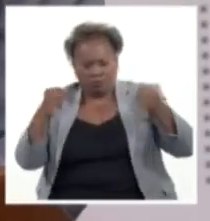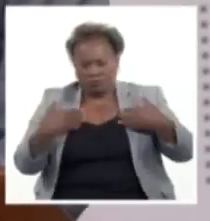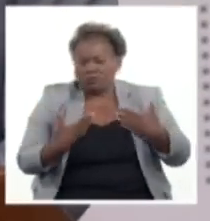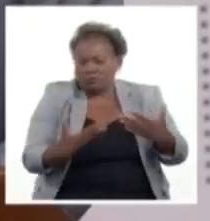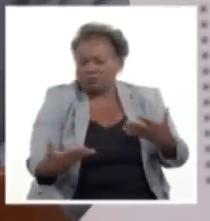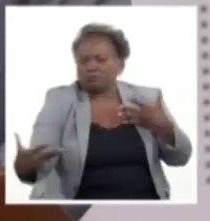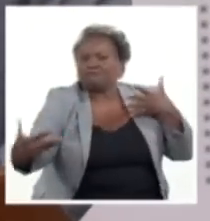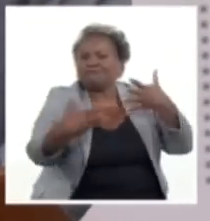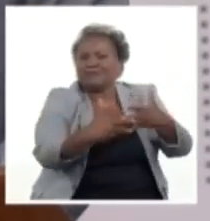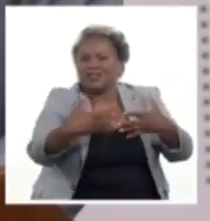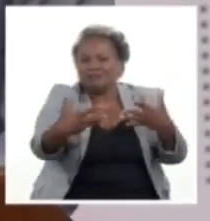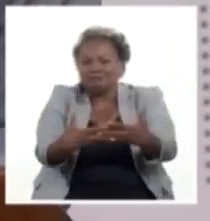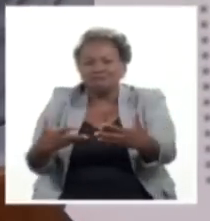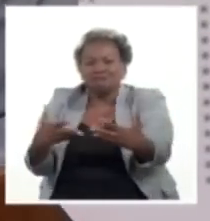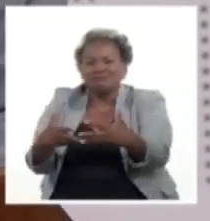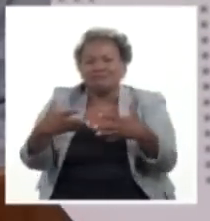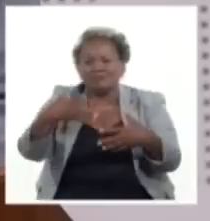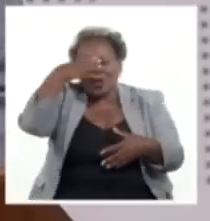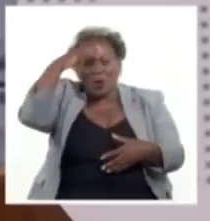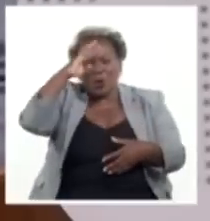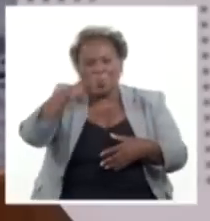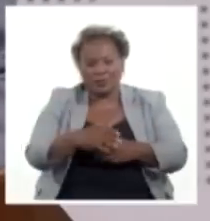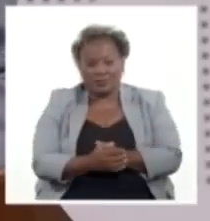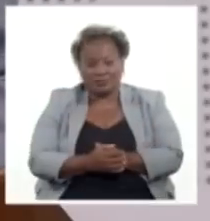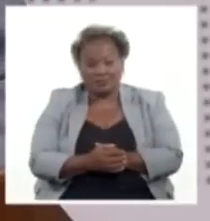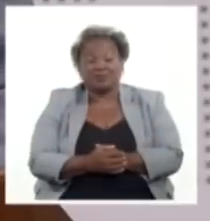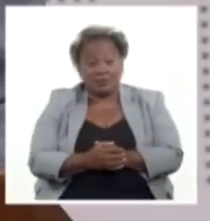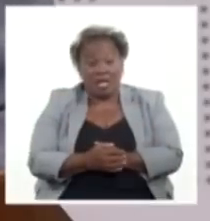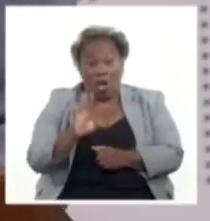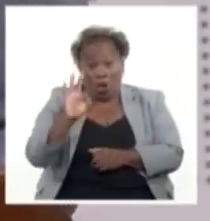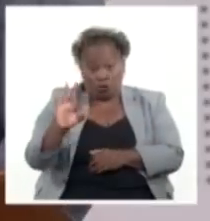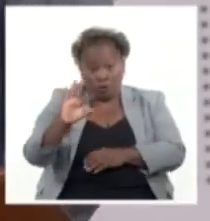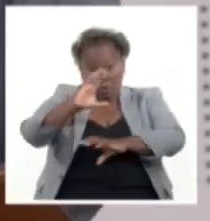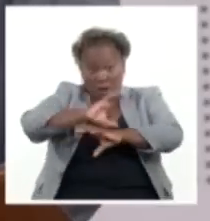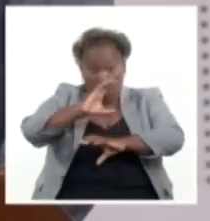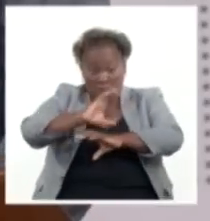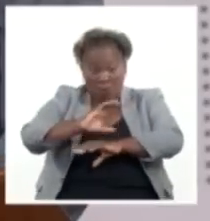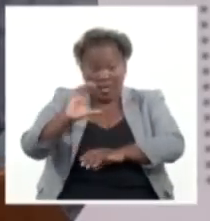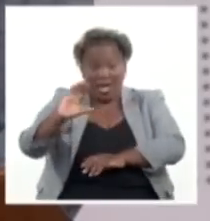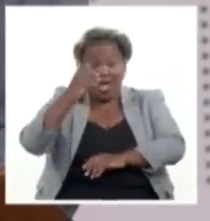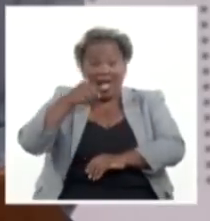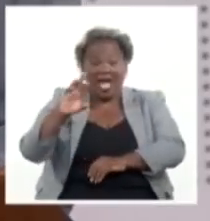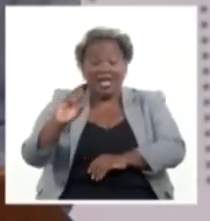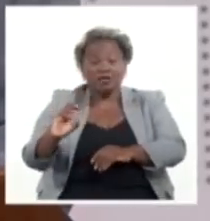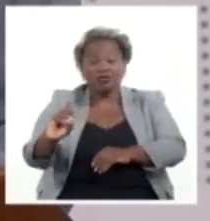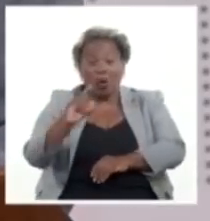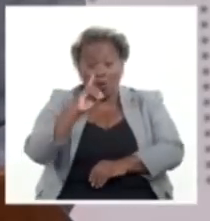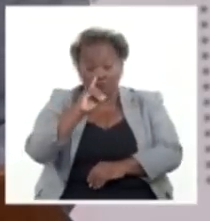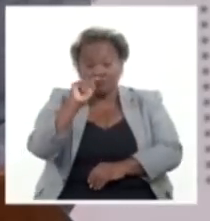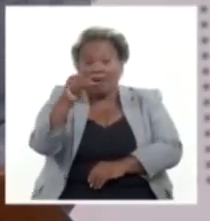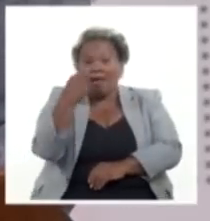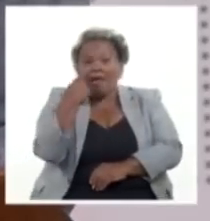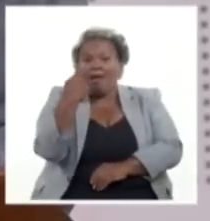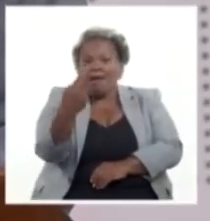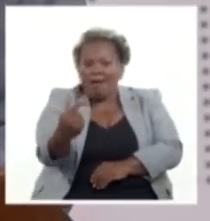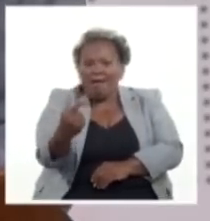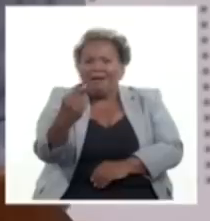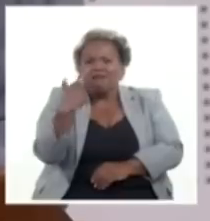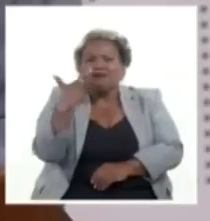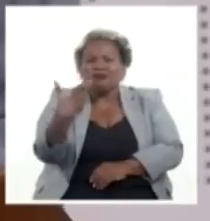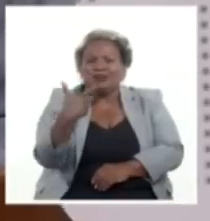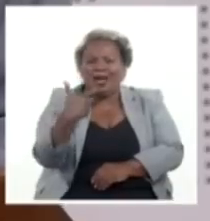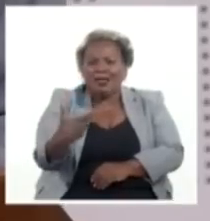exterior cubana. La octava cumbre CARICOM-Cuba confirmó la vigencia del legado del comandante en